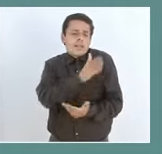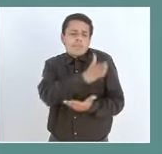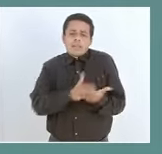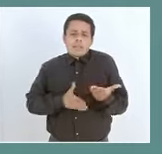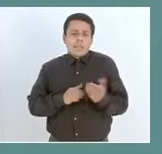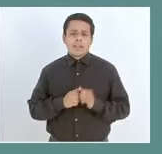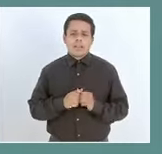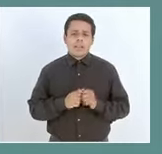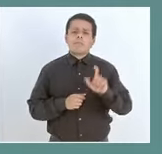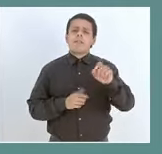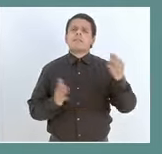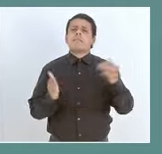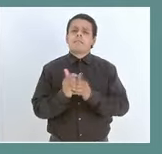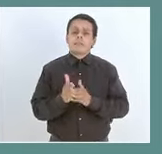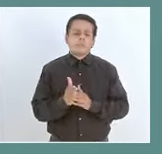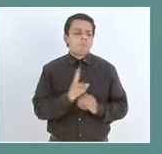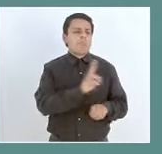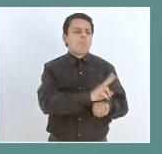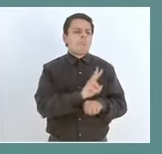20,000